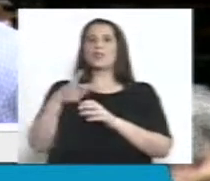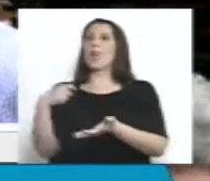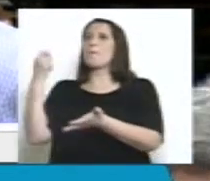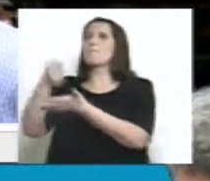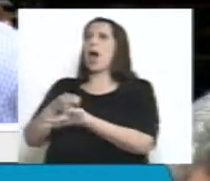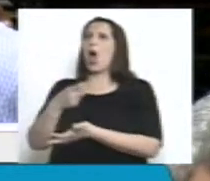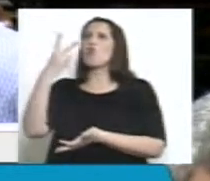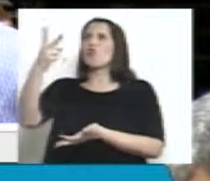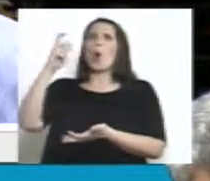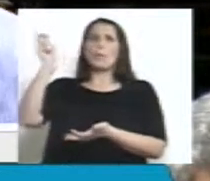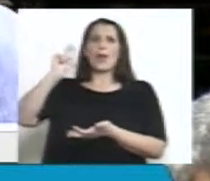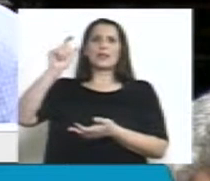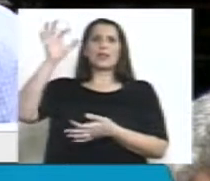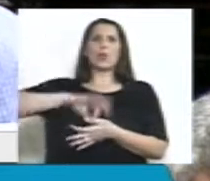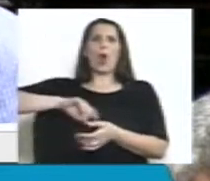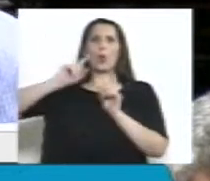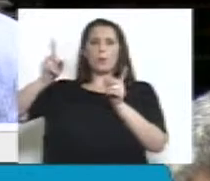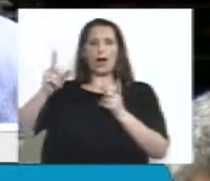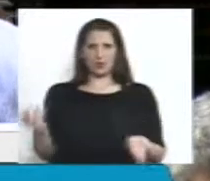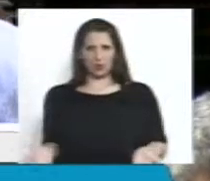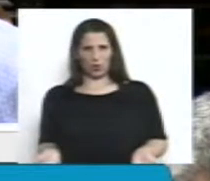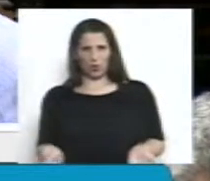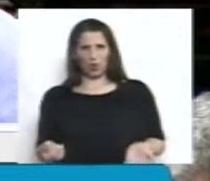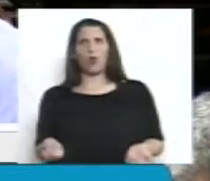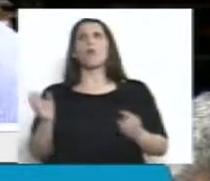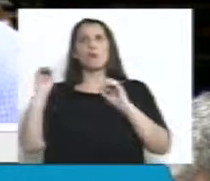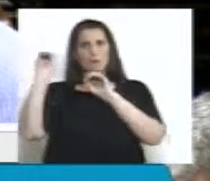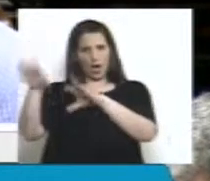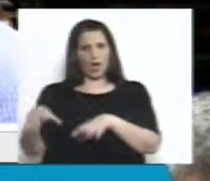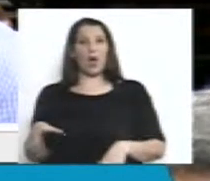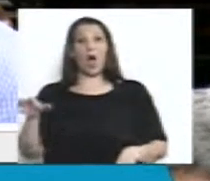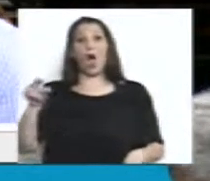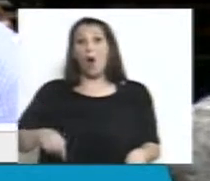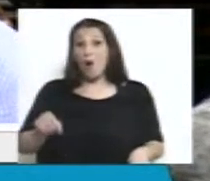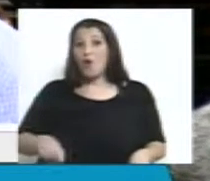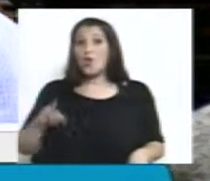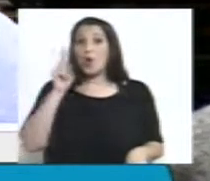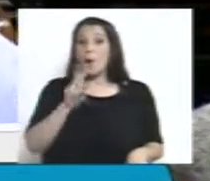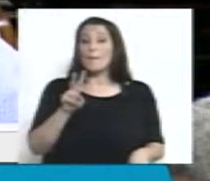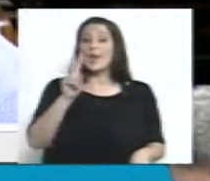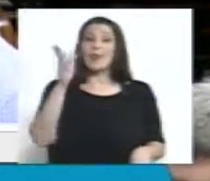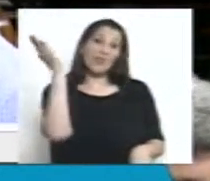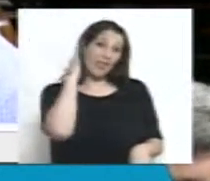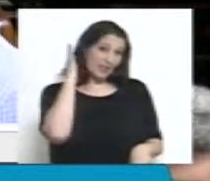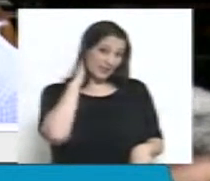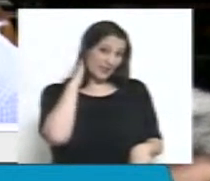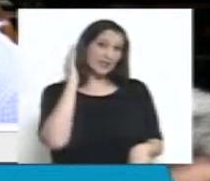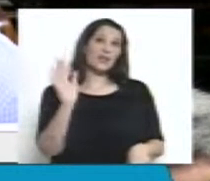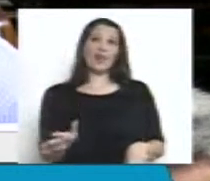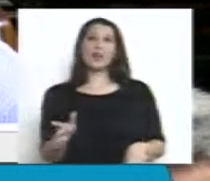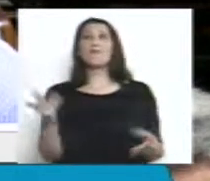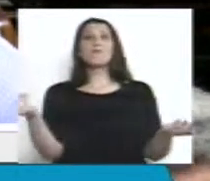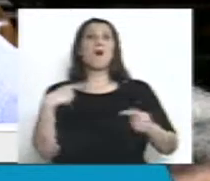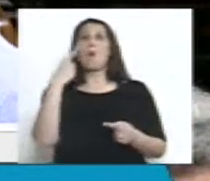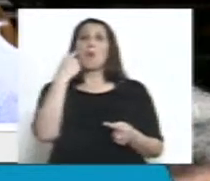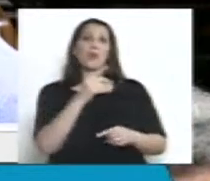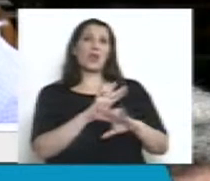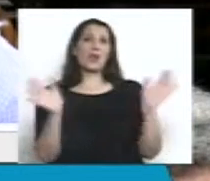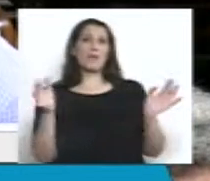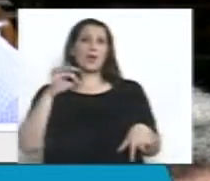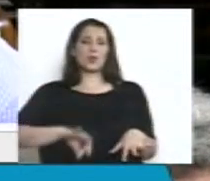de sueldo de los docentes. Actualmente, en el 2016, va a alcanzar para poco más de un día de